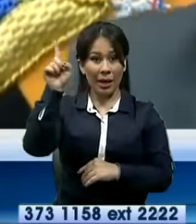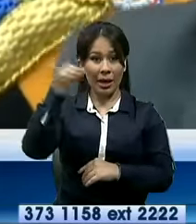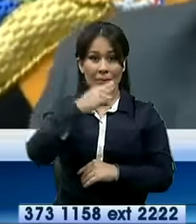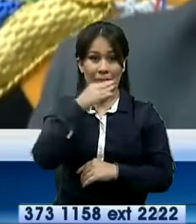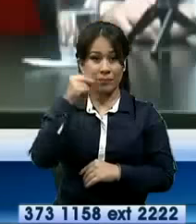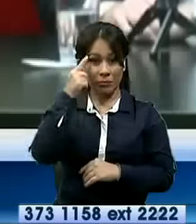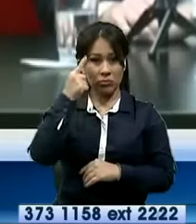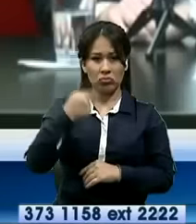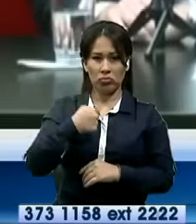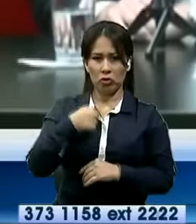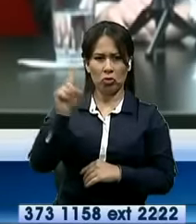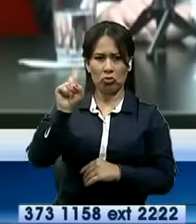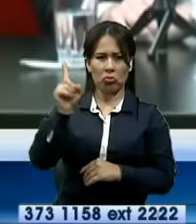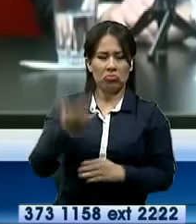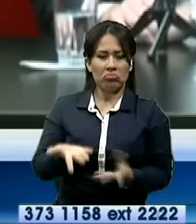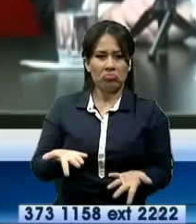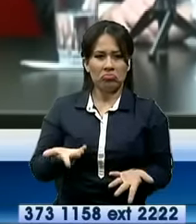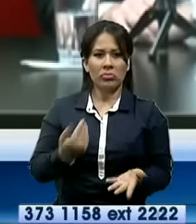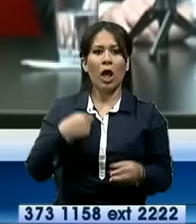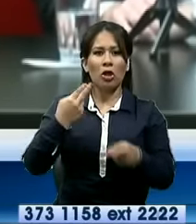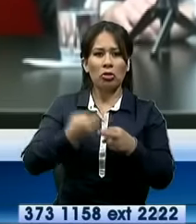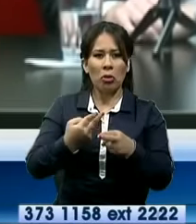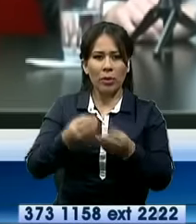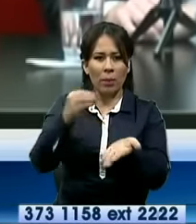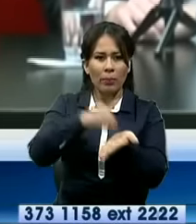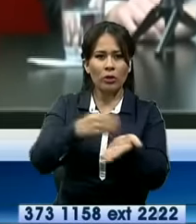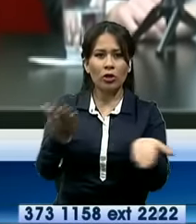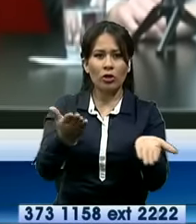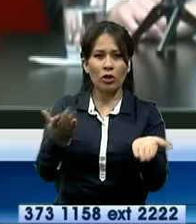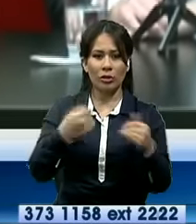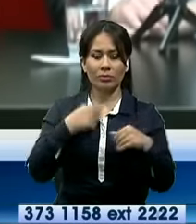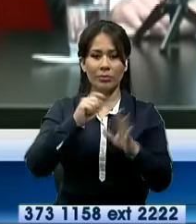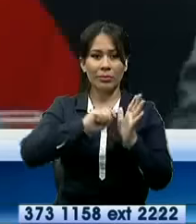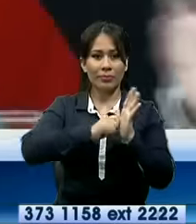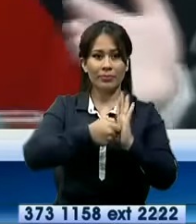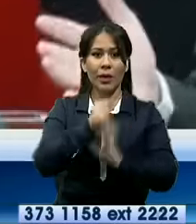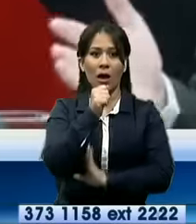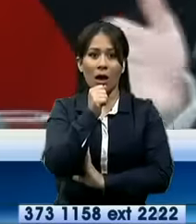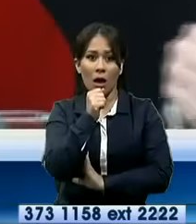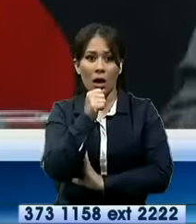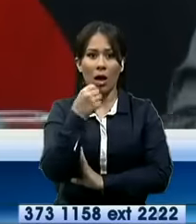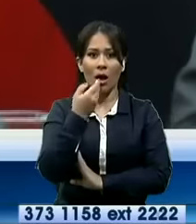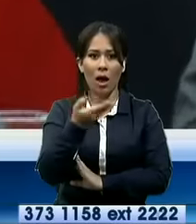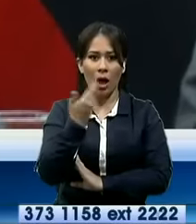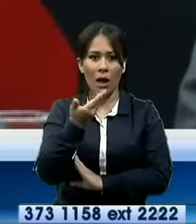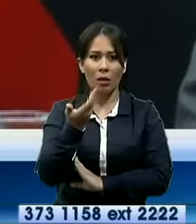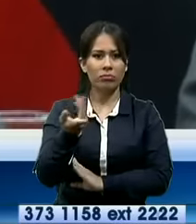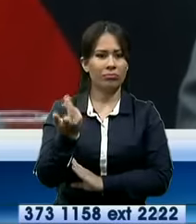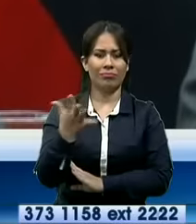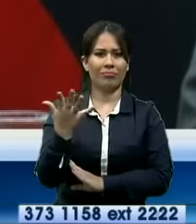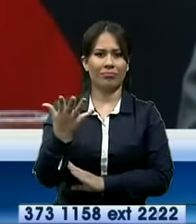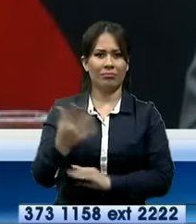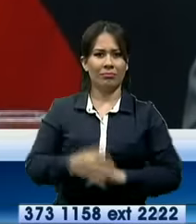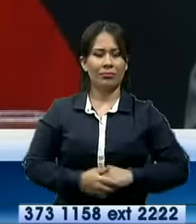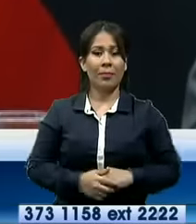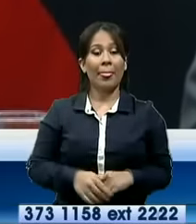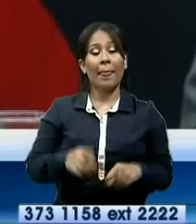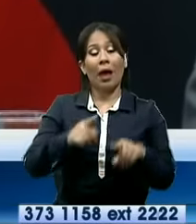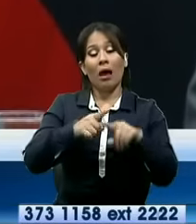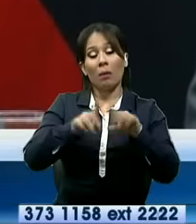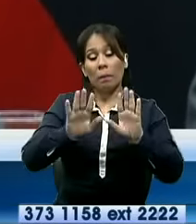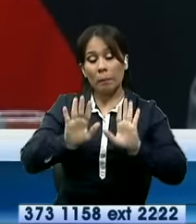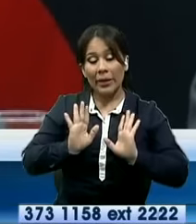funcionario público, ni mencionado nombre alguno en dicha intervención. Sin embargo, el señor